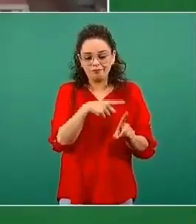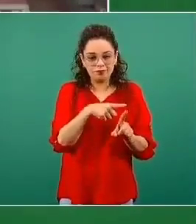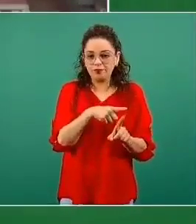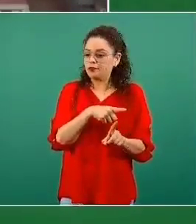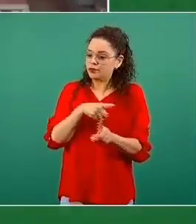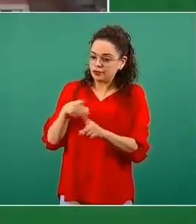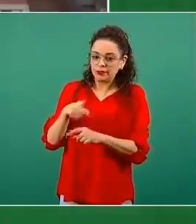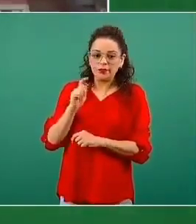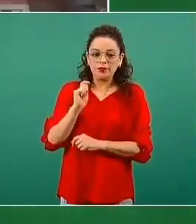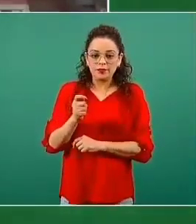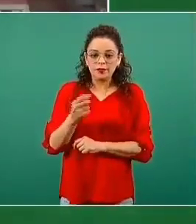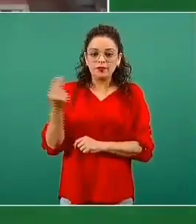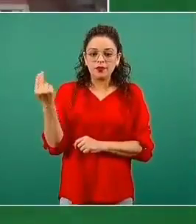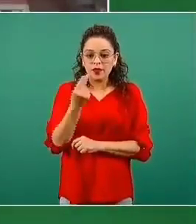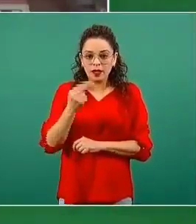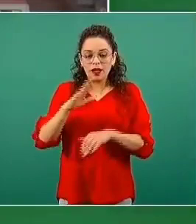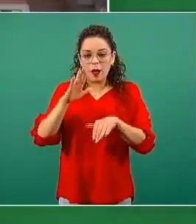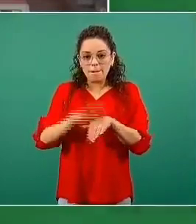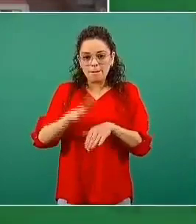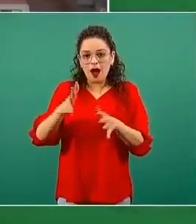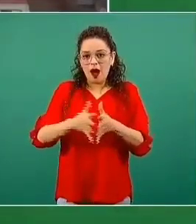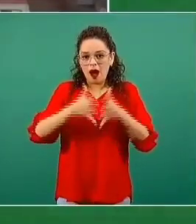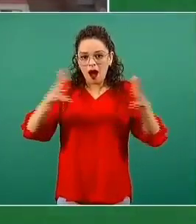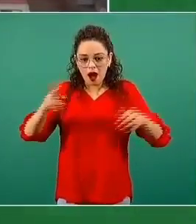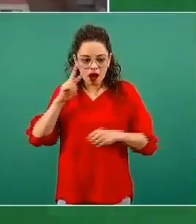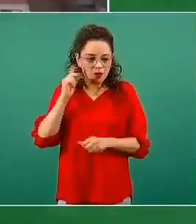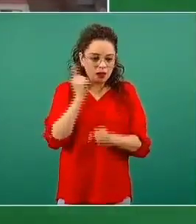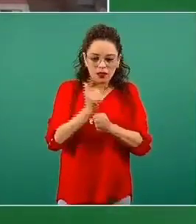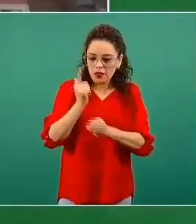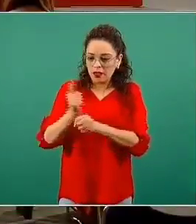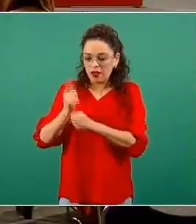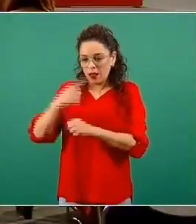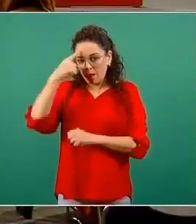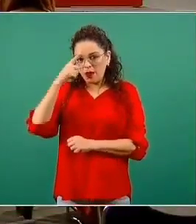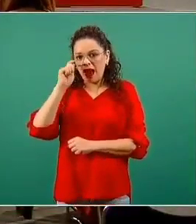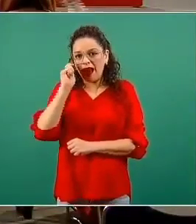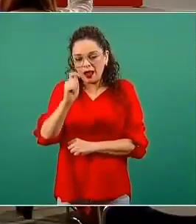de concebir la vida de una manera más amplia bajo el concepto de bienestar.